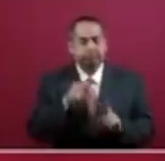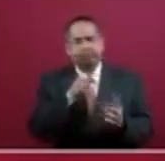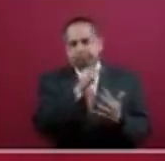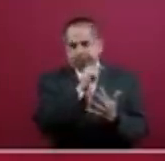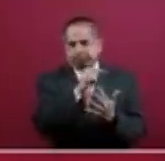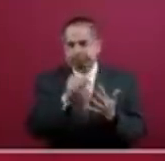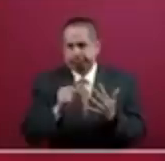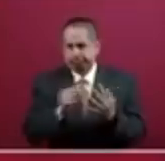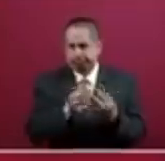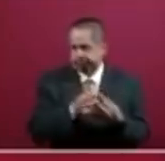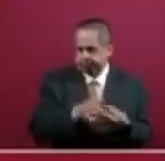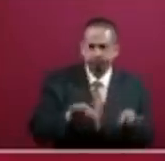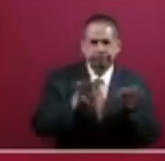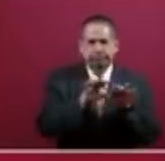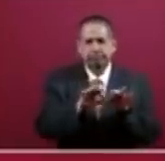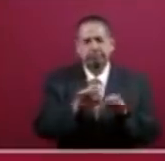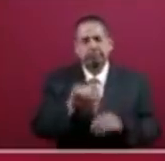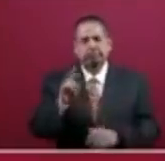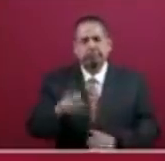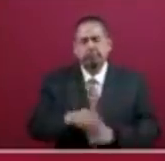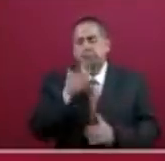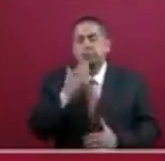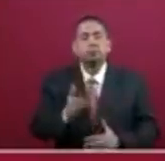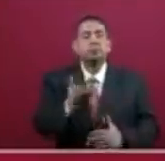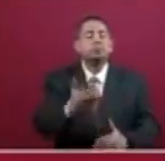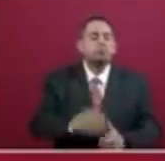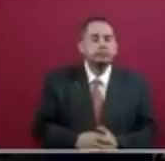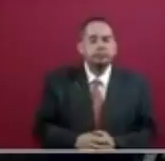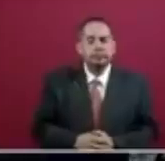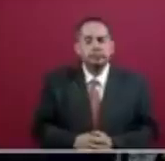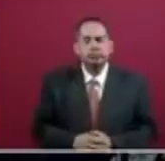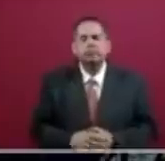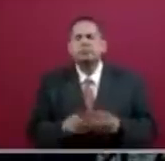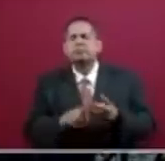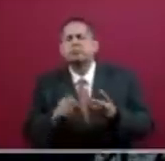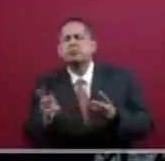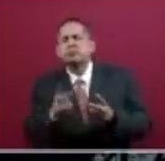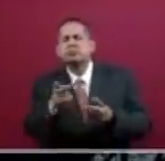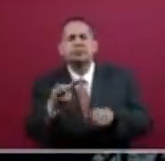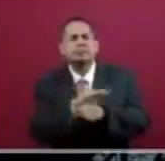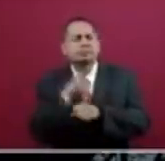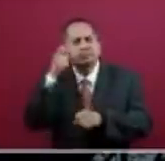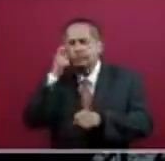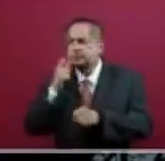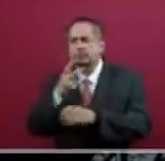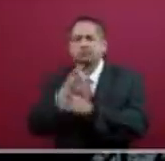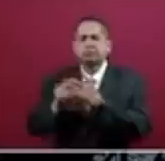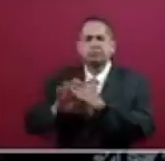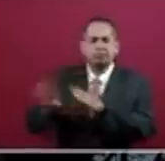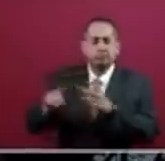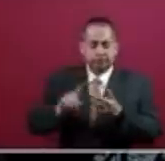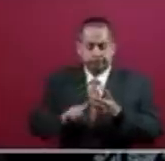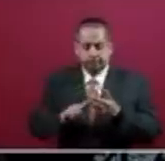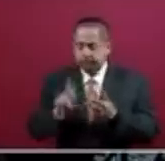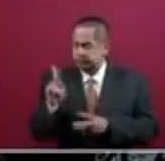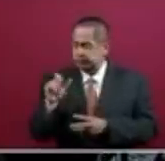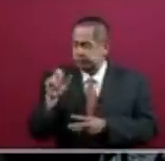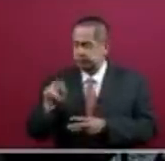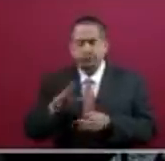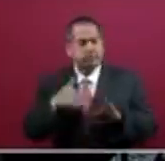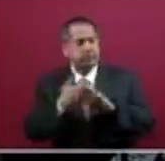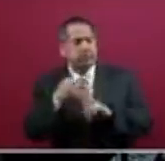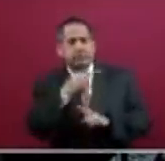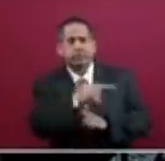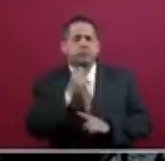importancia que tiene. Muy bien. Lo de los desplazados de Guerrero y las acusaciones del PAN contra Gómez Urrutia, por